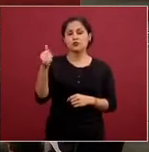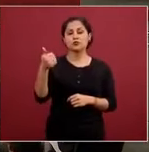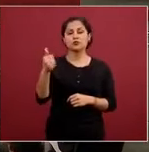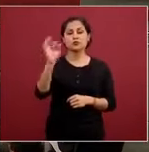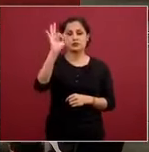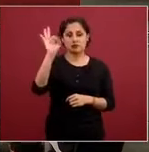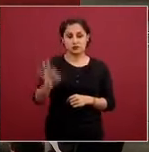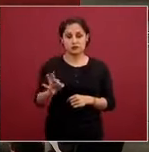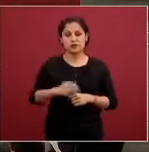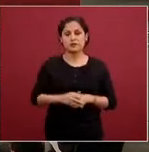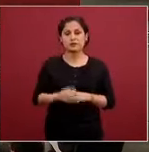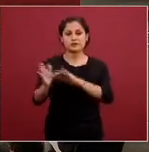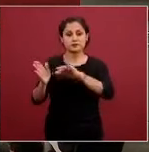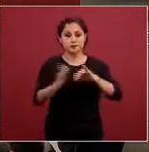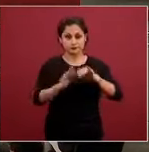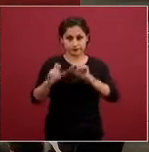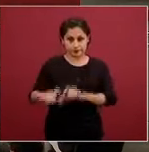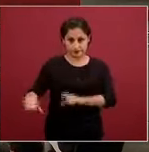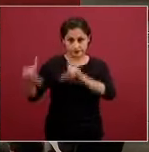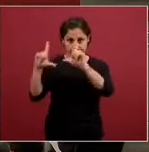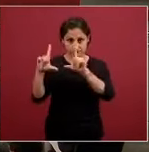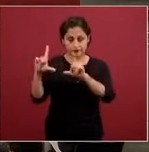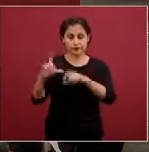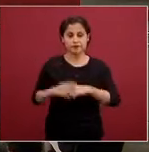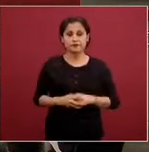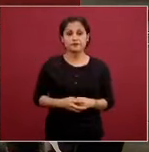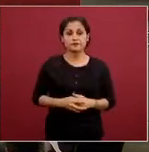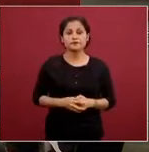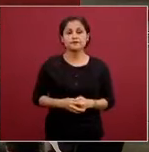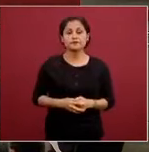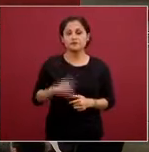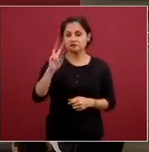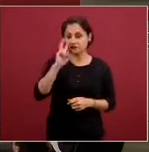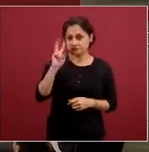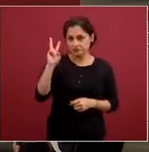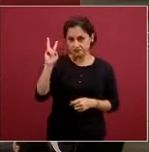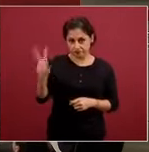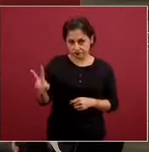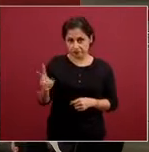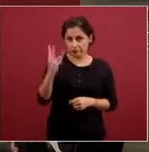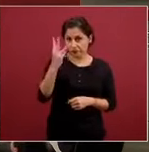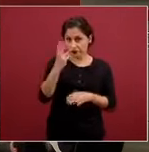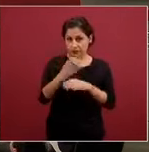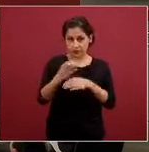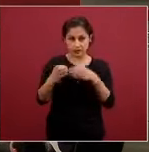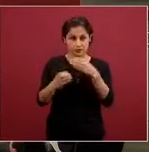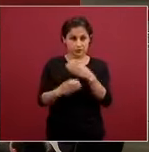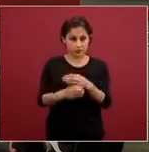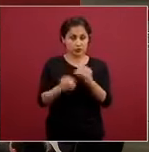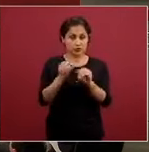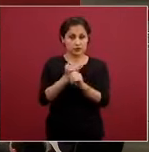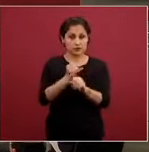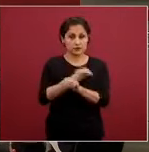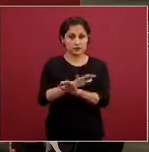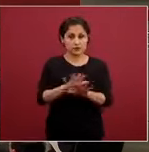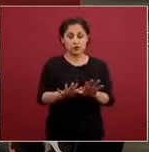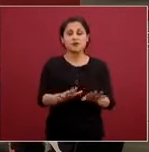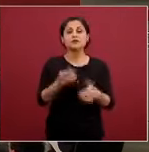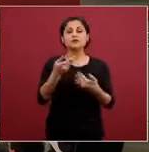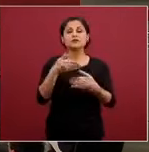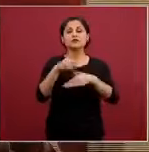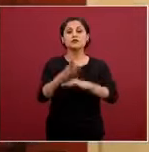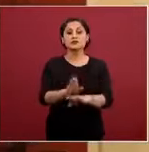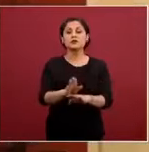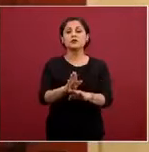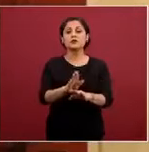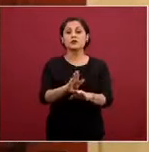45.6%. La siguiente diapositiva podemos ver tres datos que tienen que ver con casos confirmados